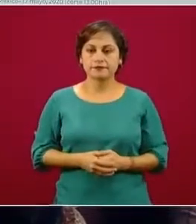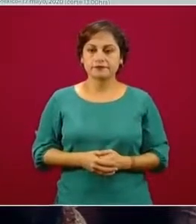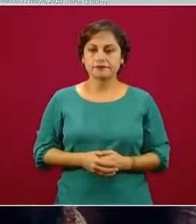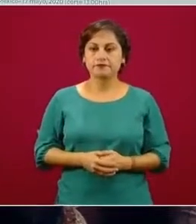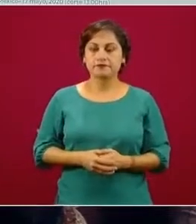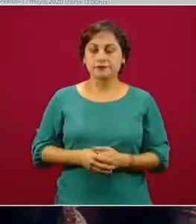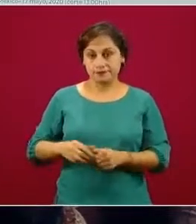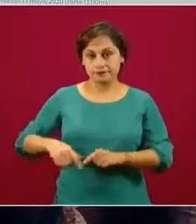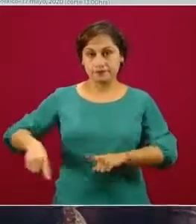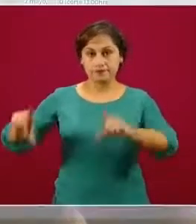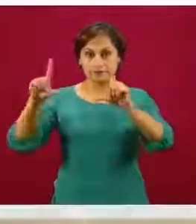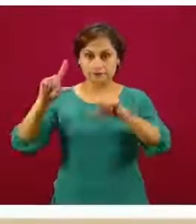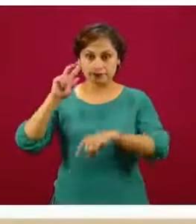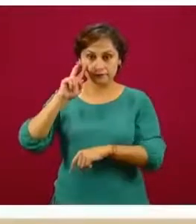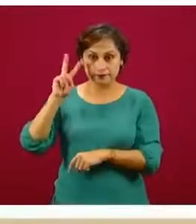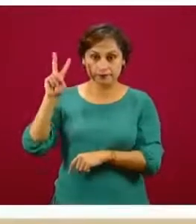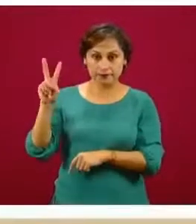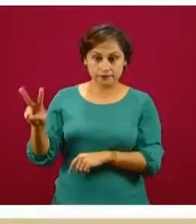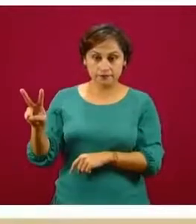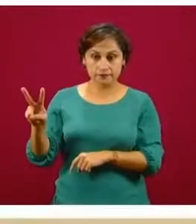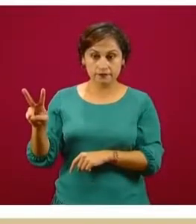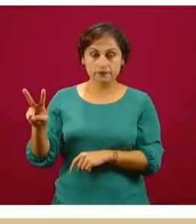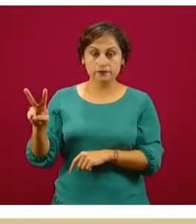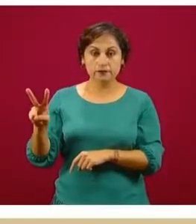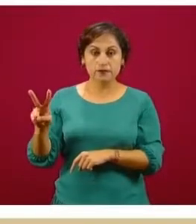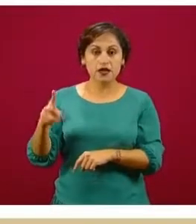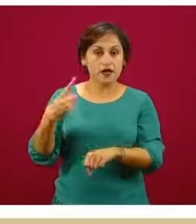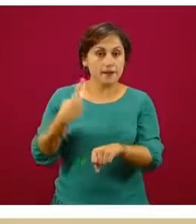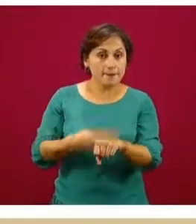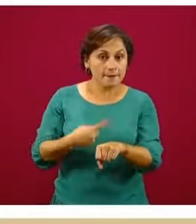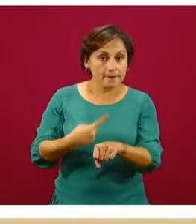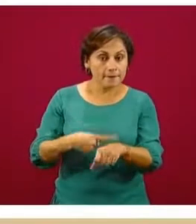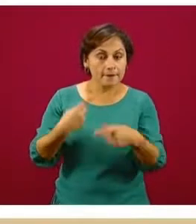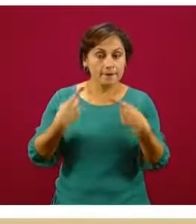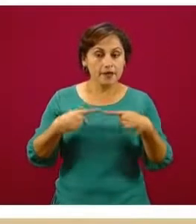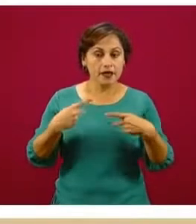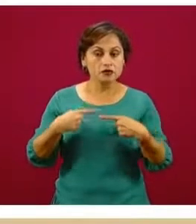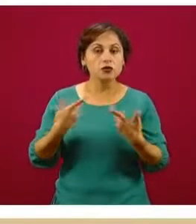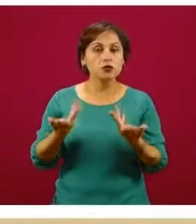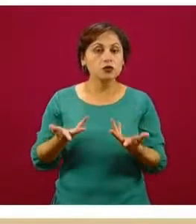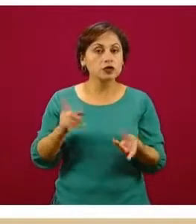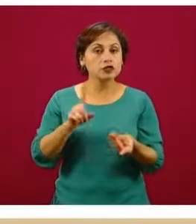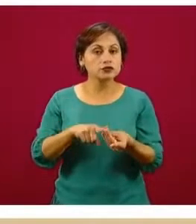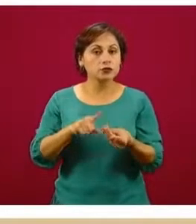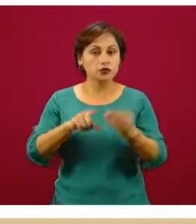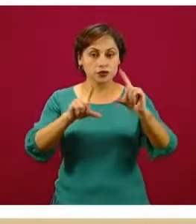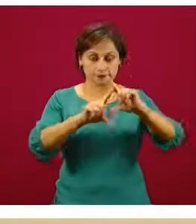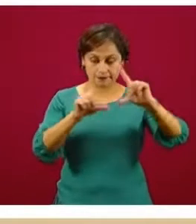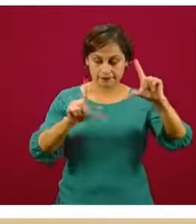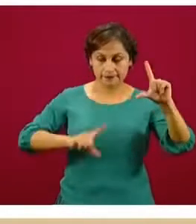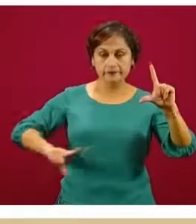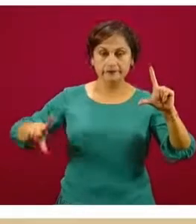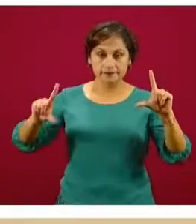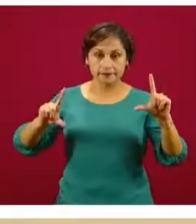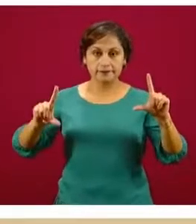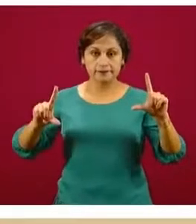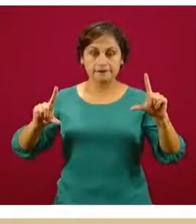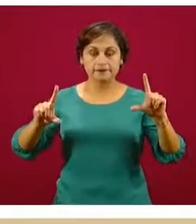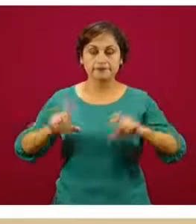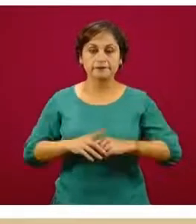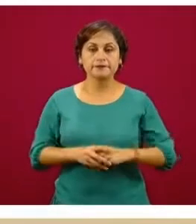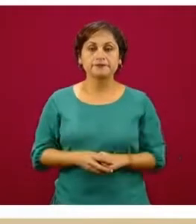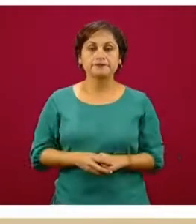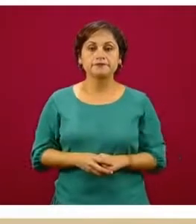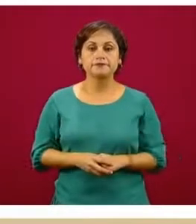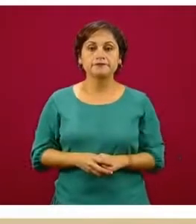La distribución de los casos acumulados con prácticamente ningún cambio, dado que es toda la suma de